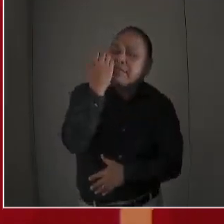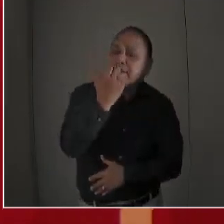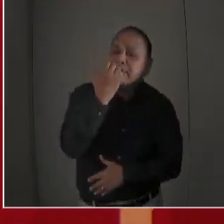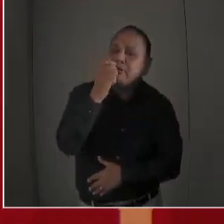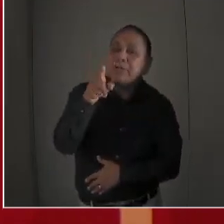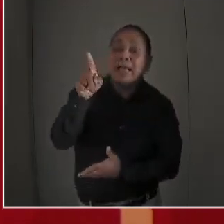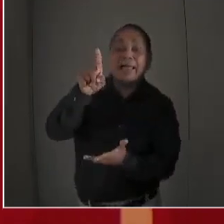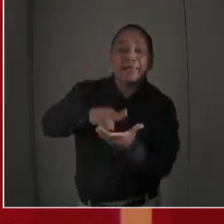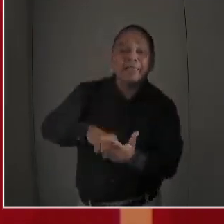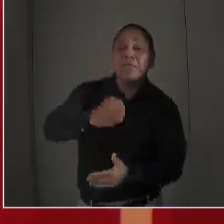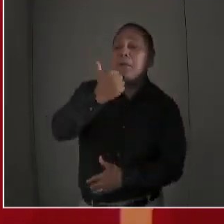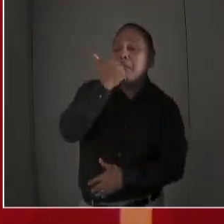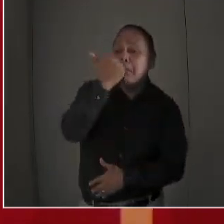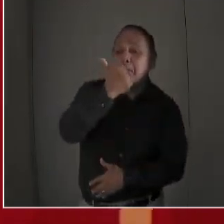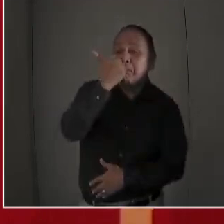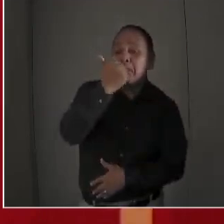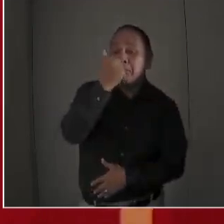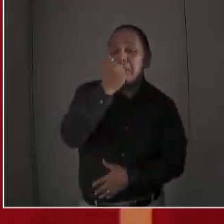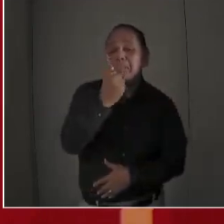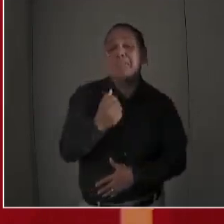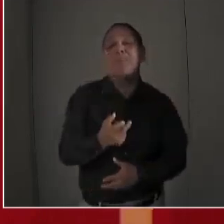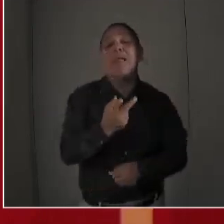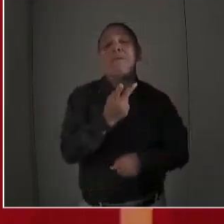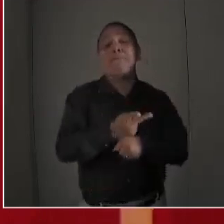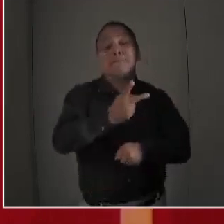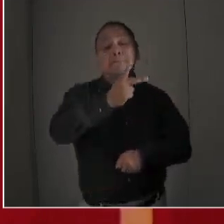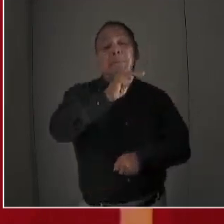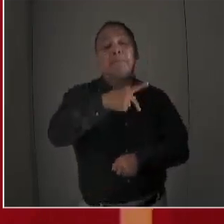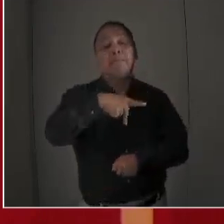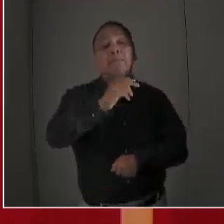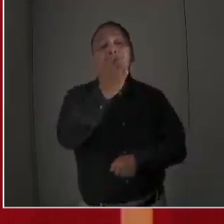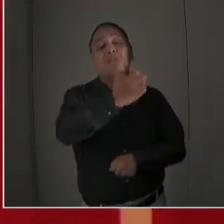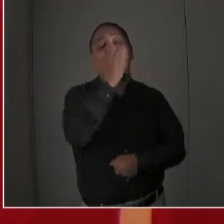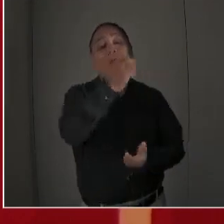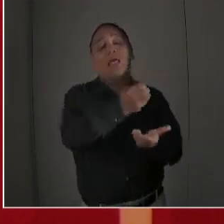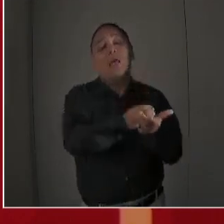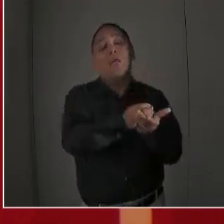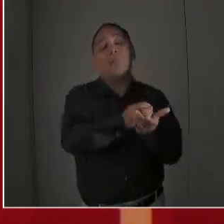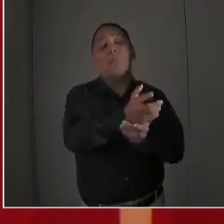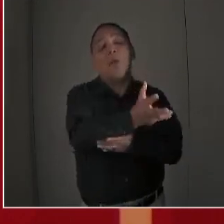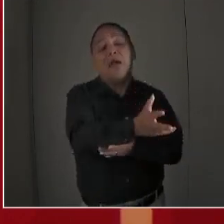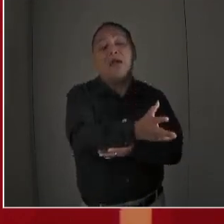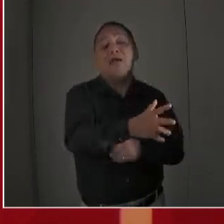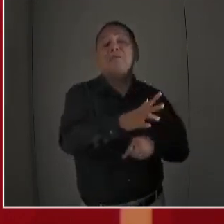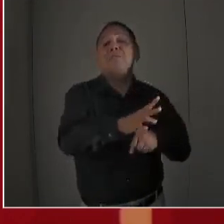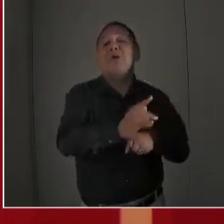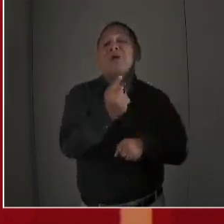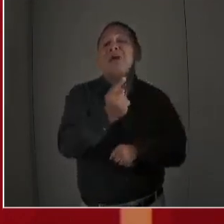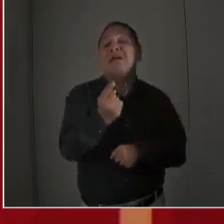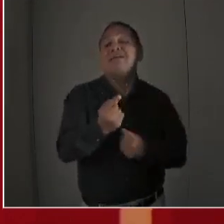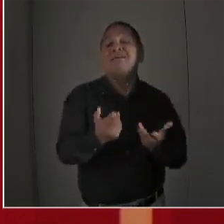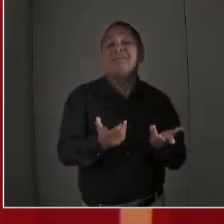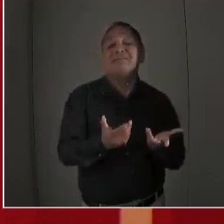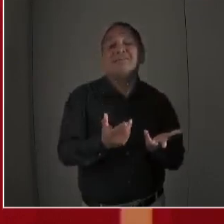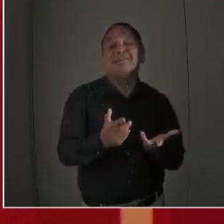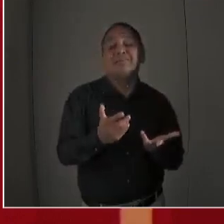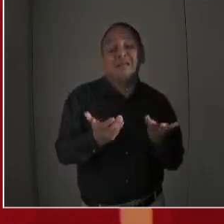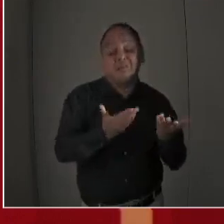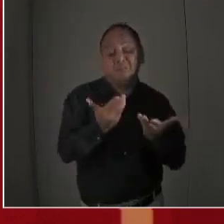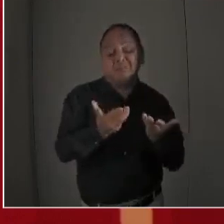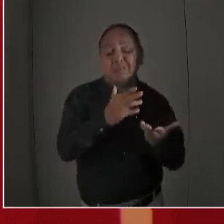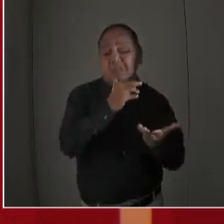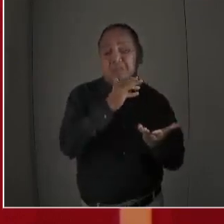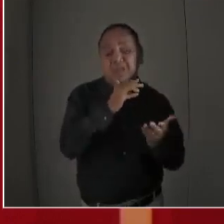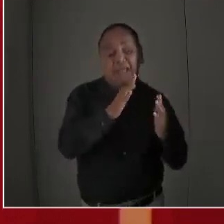públicas, muchos de ellos de bachillerato que salían de la escuela porque había que ayudar en la casa y que gracias